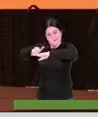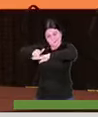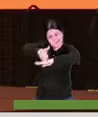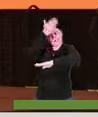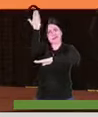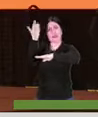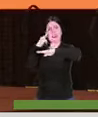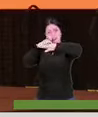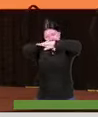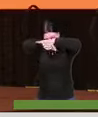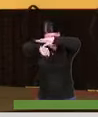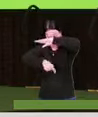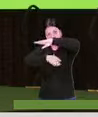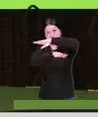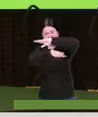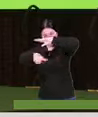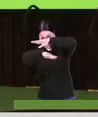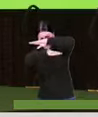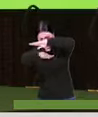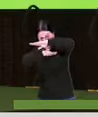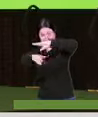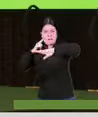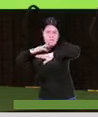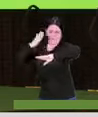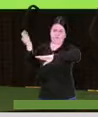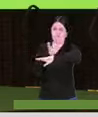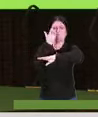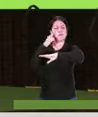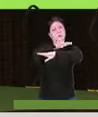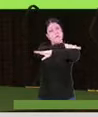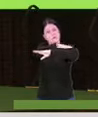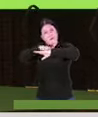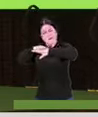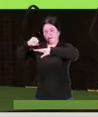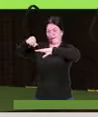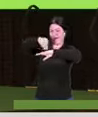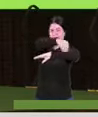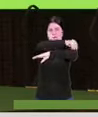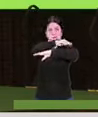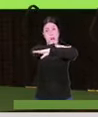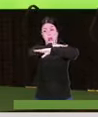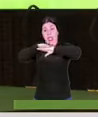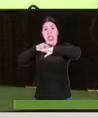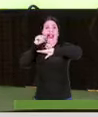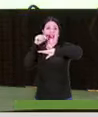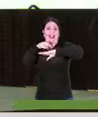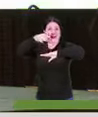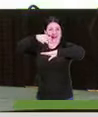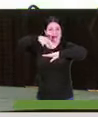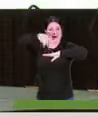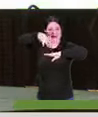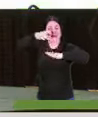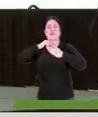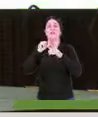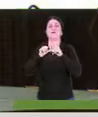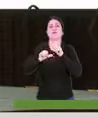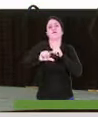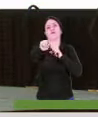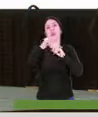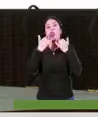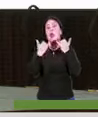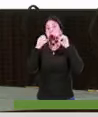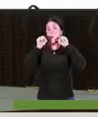el deterioro de la malla, reemplazamos por cemento que tiene pues una mayor durabilidad. Y esperamos continuar en este plan